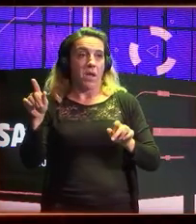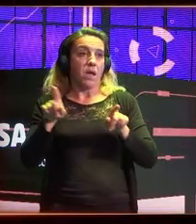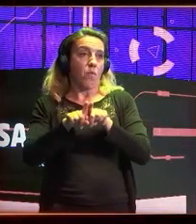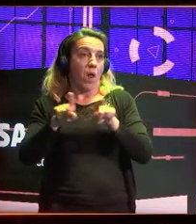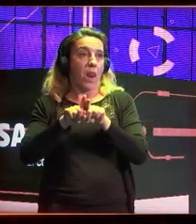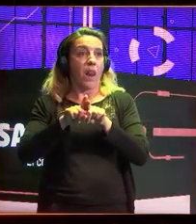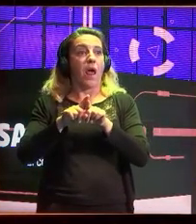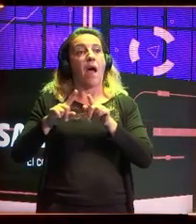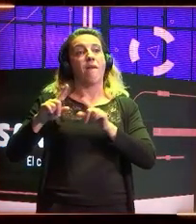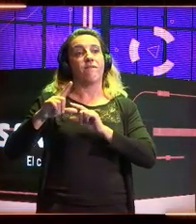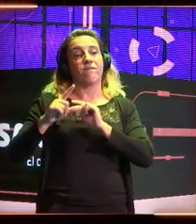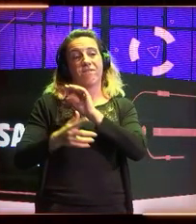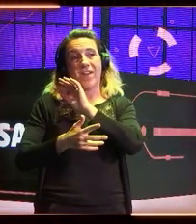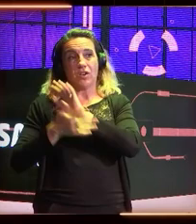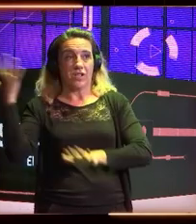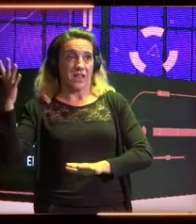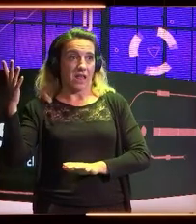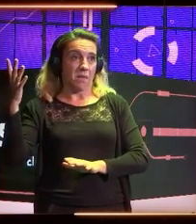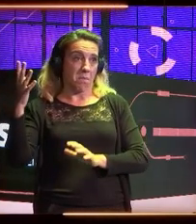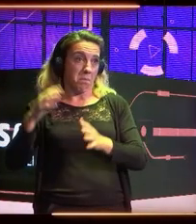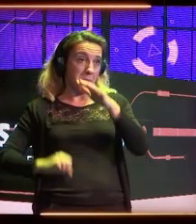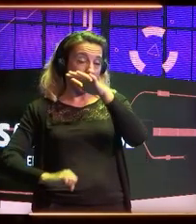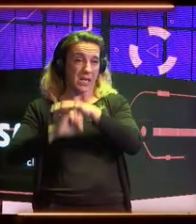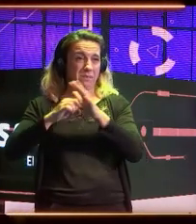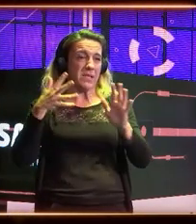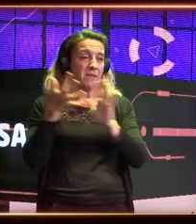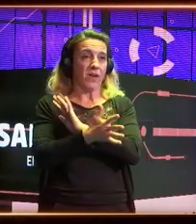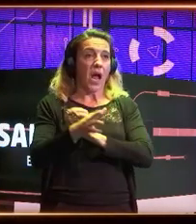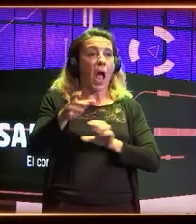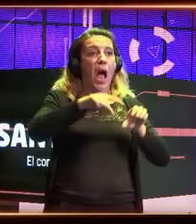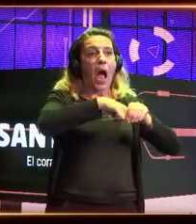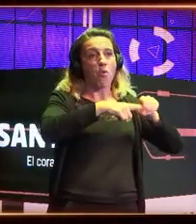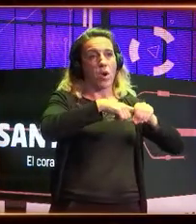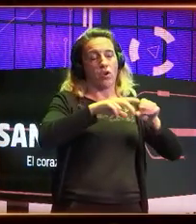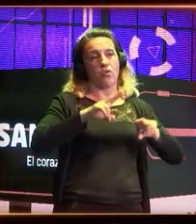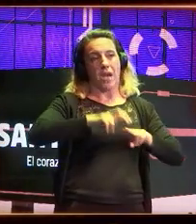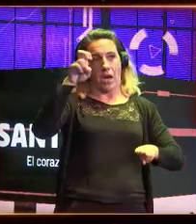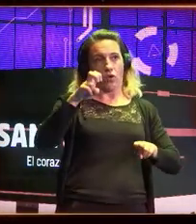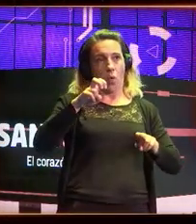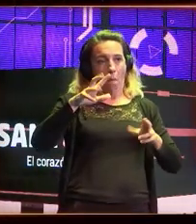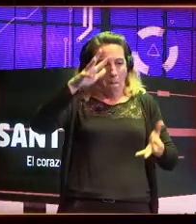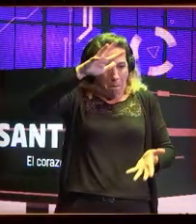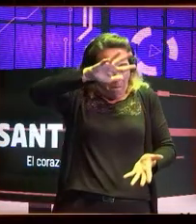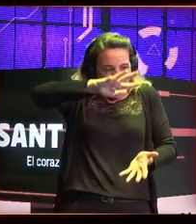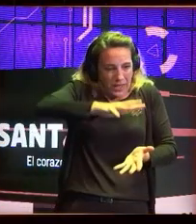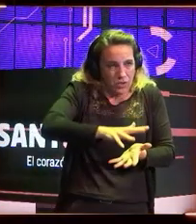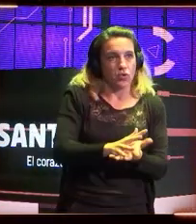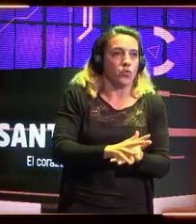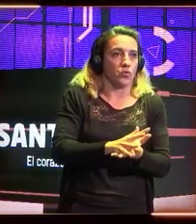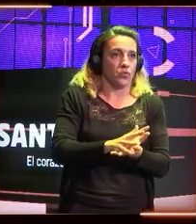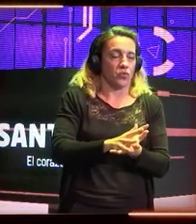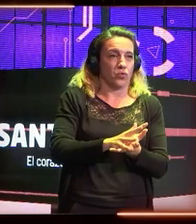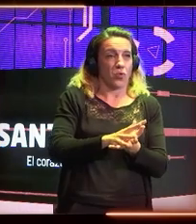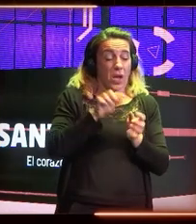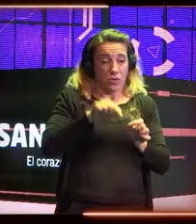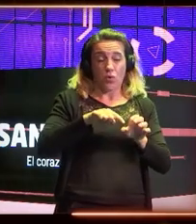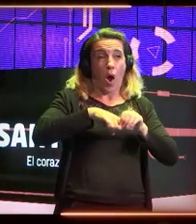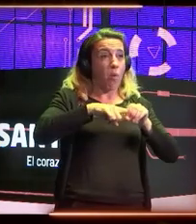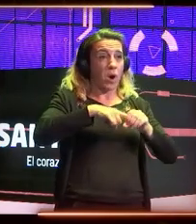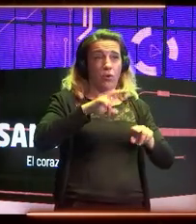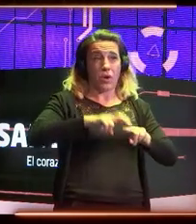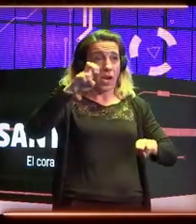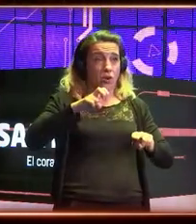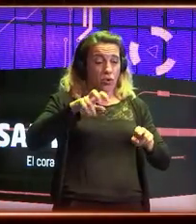qué una agujero negro una prisión cósmica un agujero negro no es más que eso un